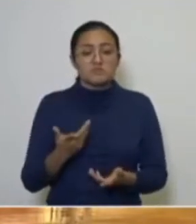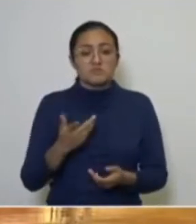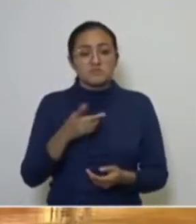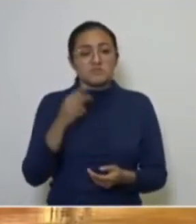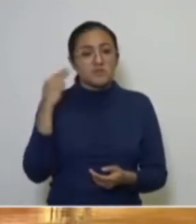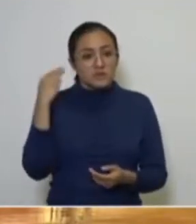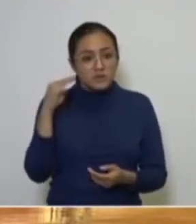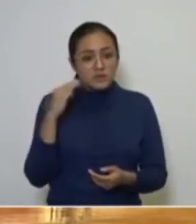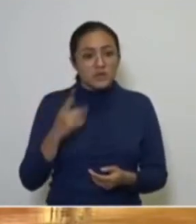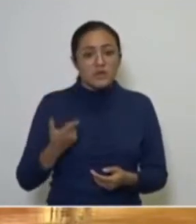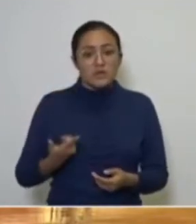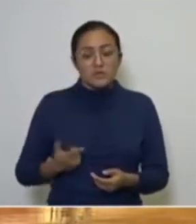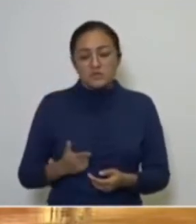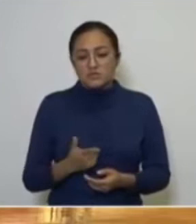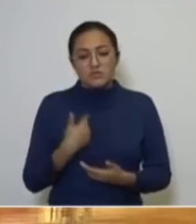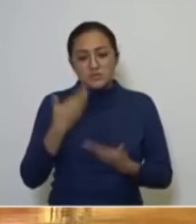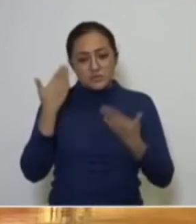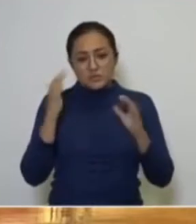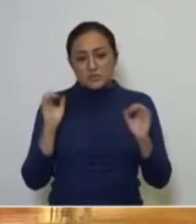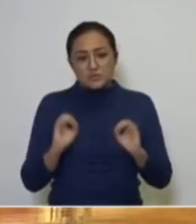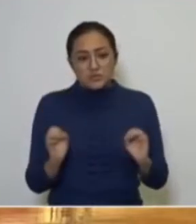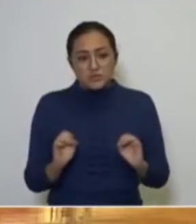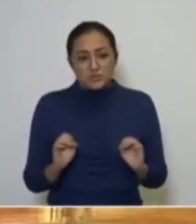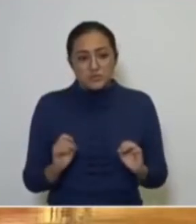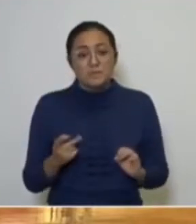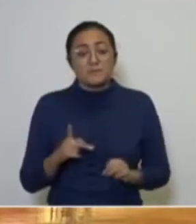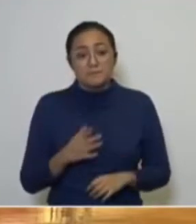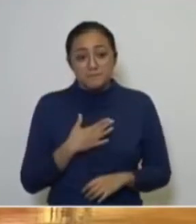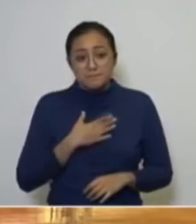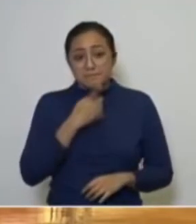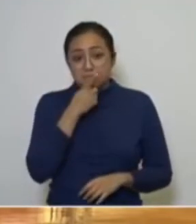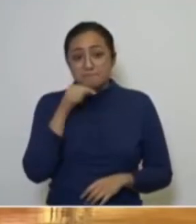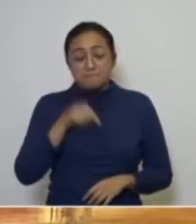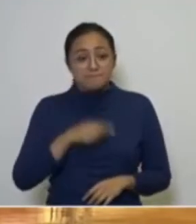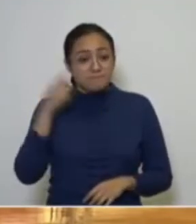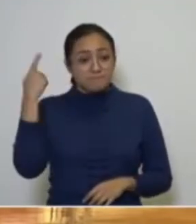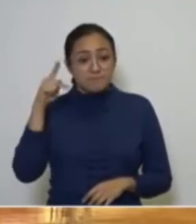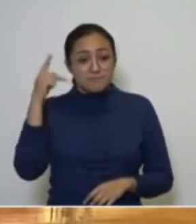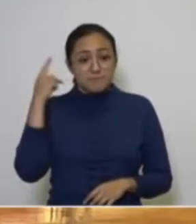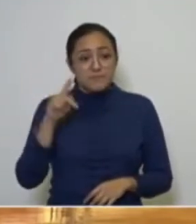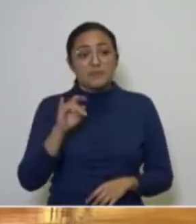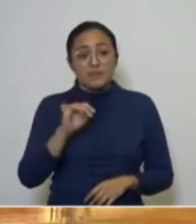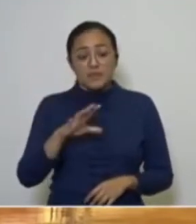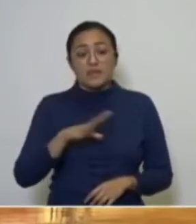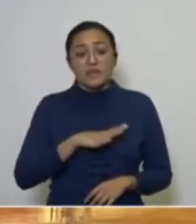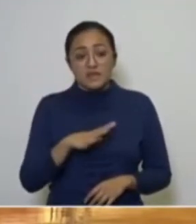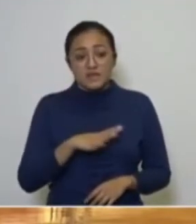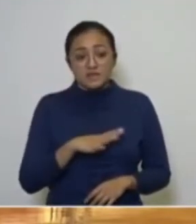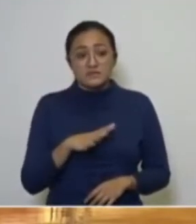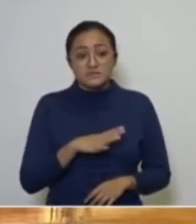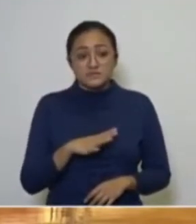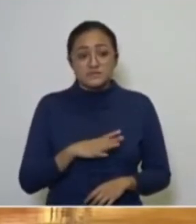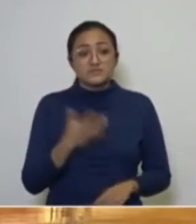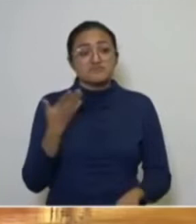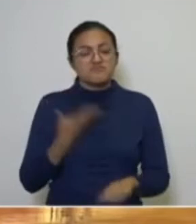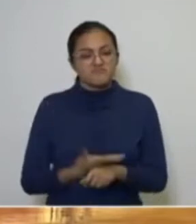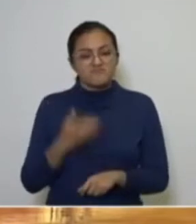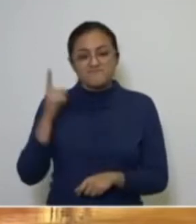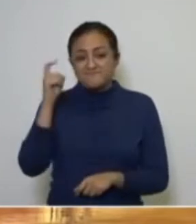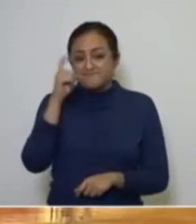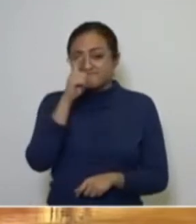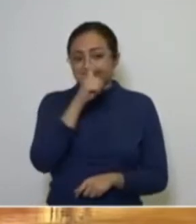no lo conozco pero que si te digo es que en puebla si hubo un momento muy crítico